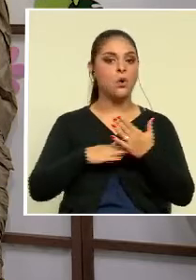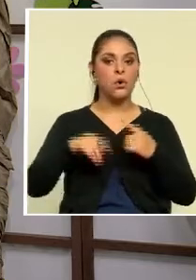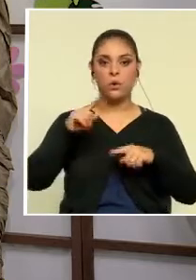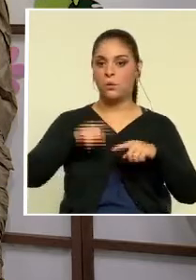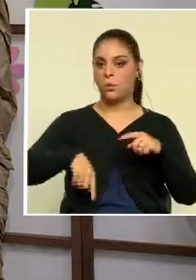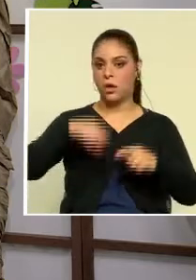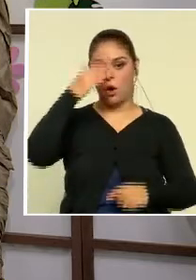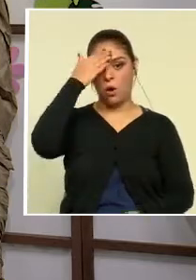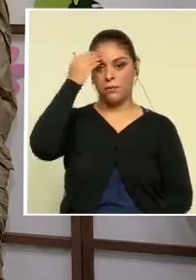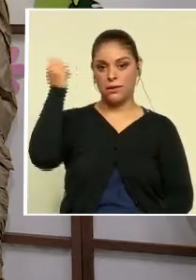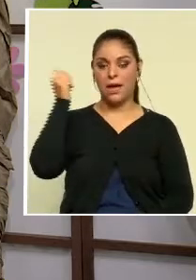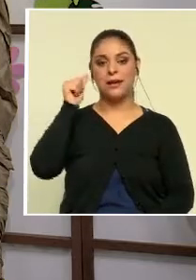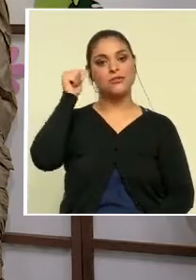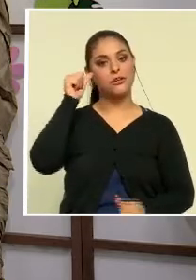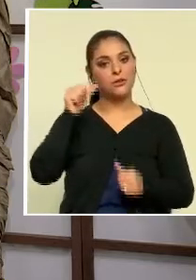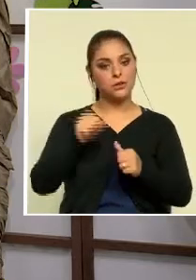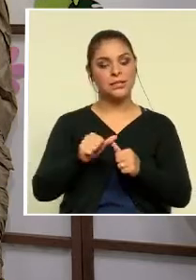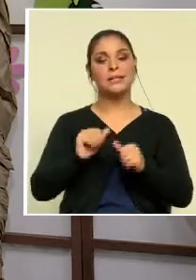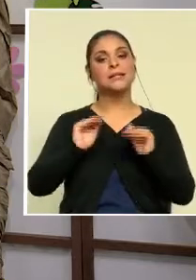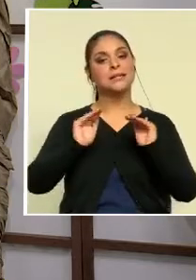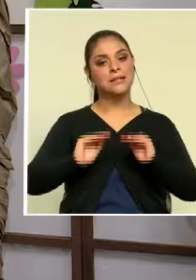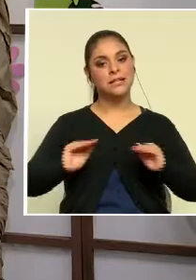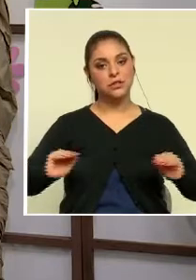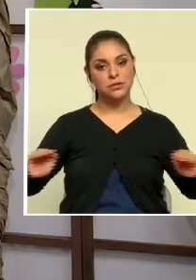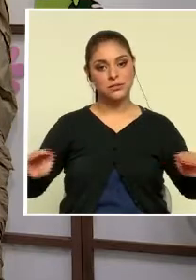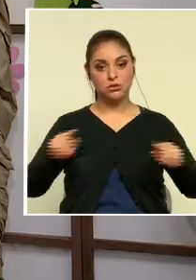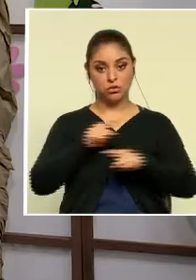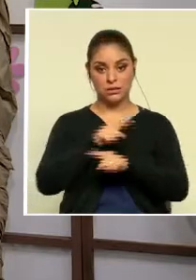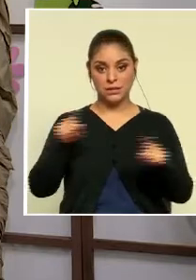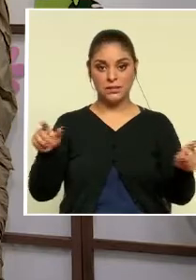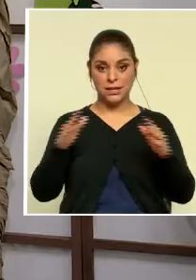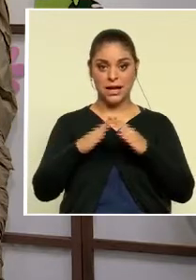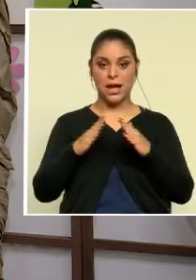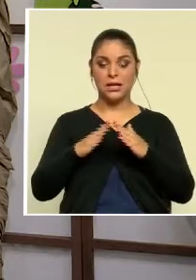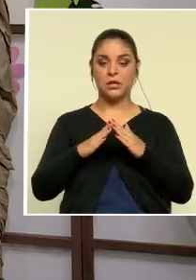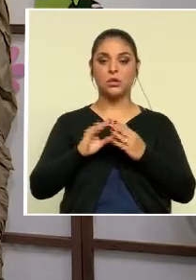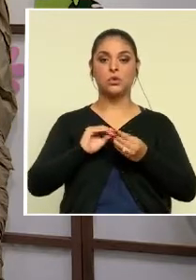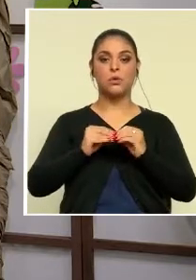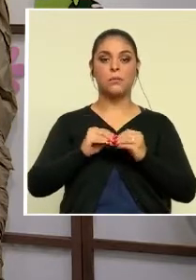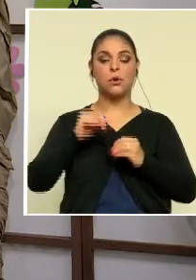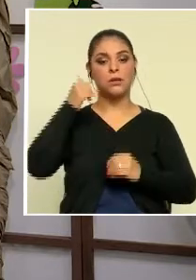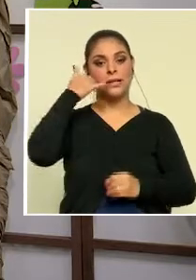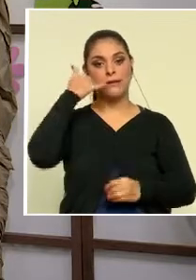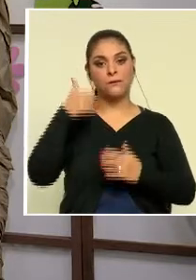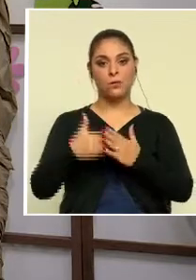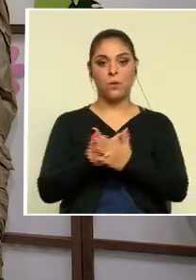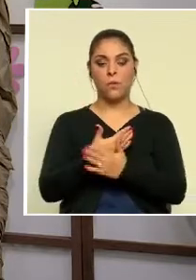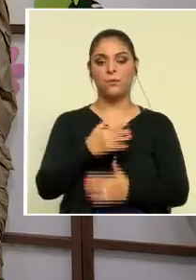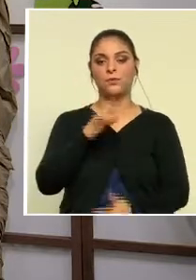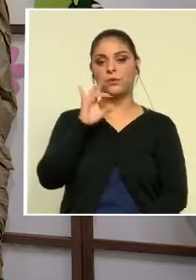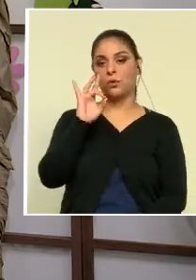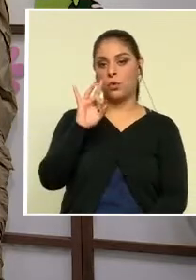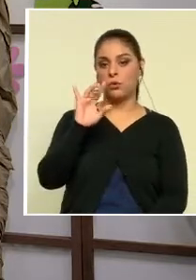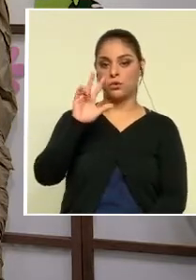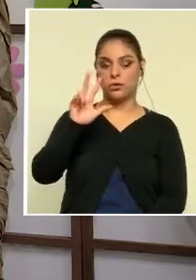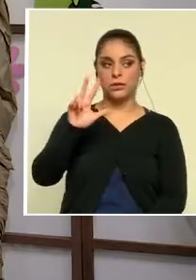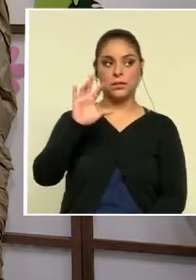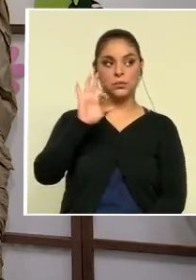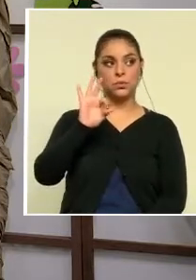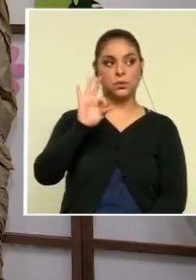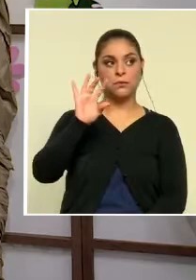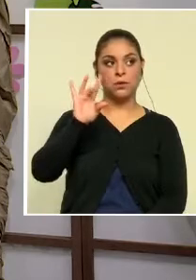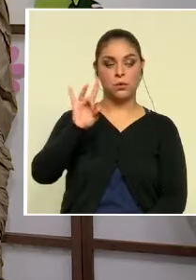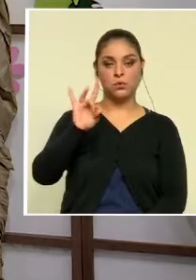es recordarles a los niños y las niñas allá en casa nuestro nuevo número de teléfono 8 39